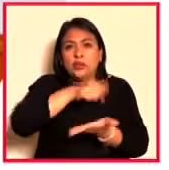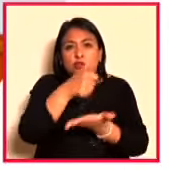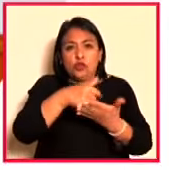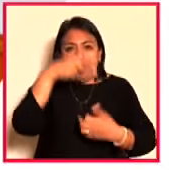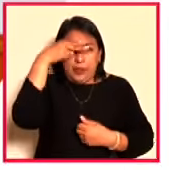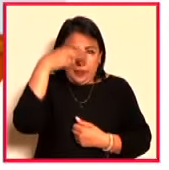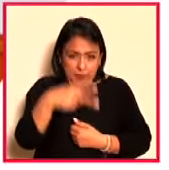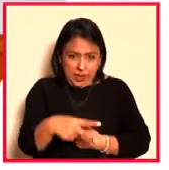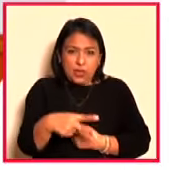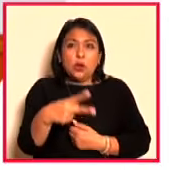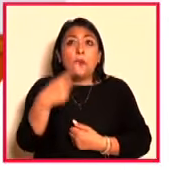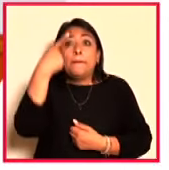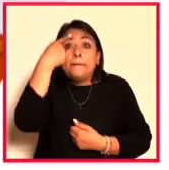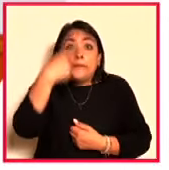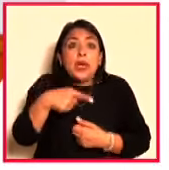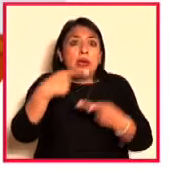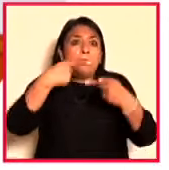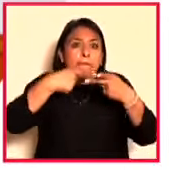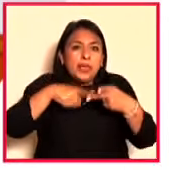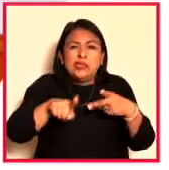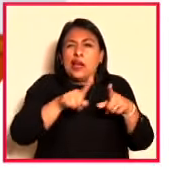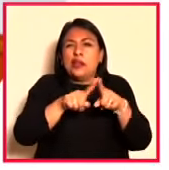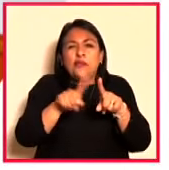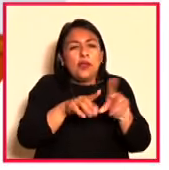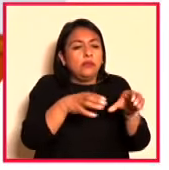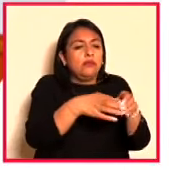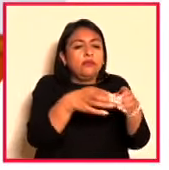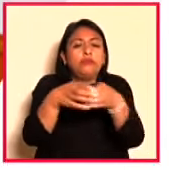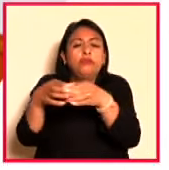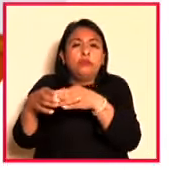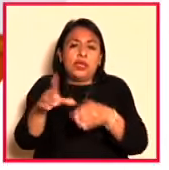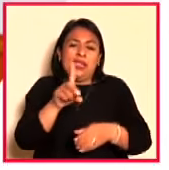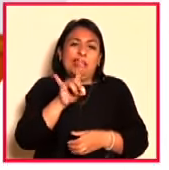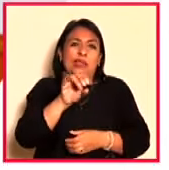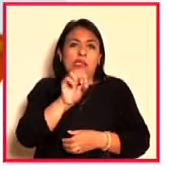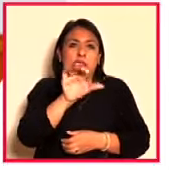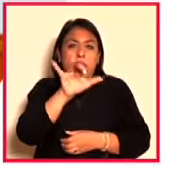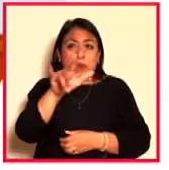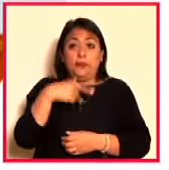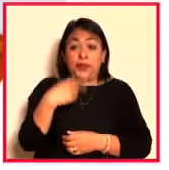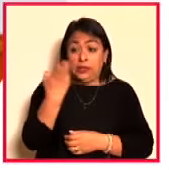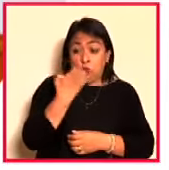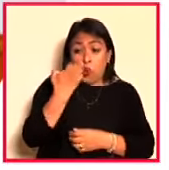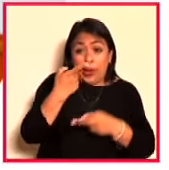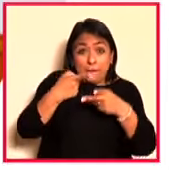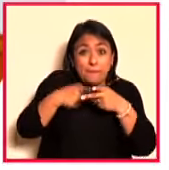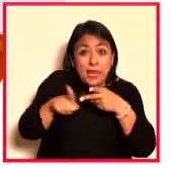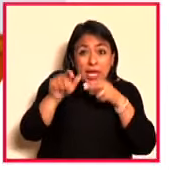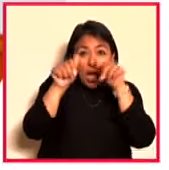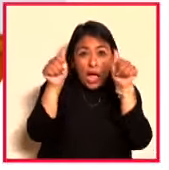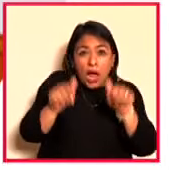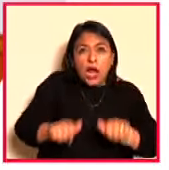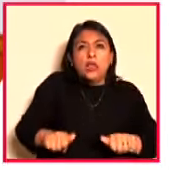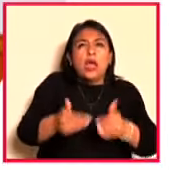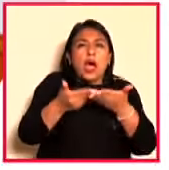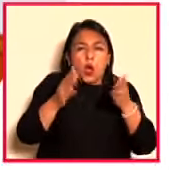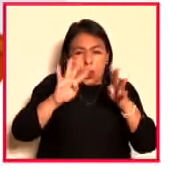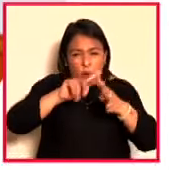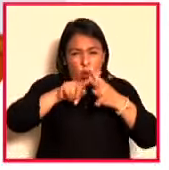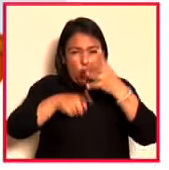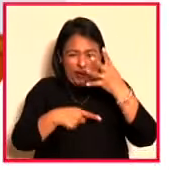para iniciarse en estas disciplinas. Las escuelas de iniciación artística actualmente se enfocan en la formación de 4